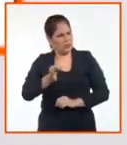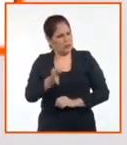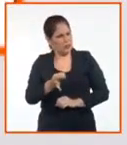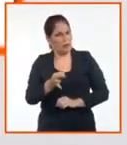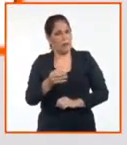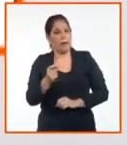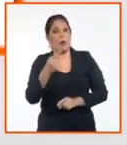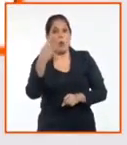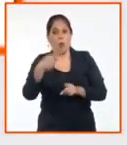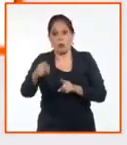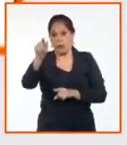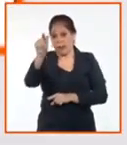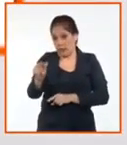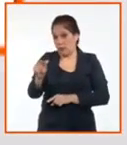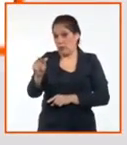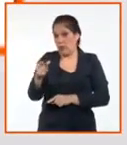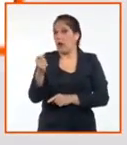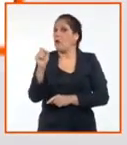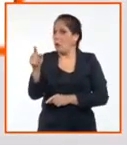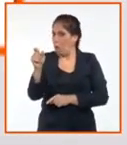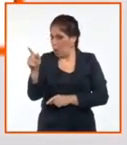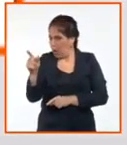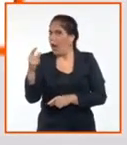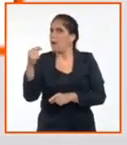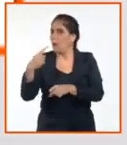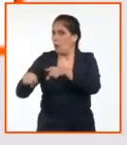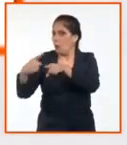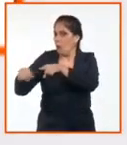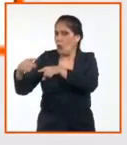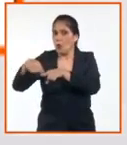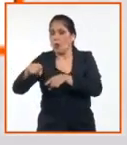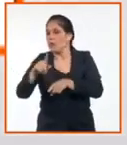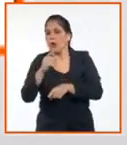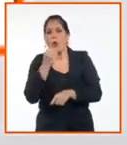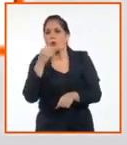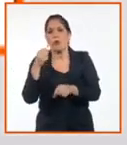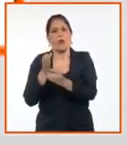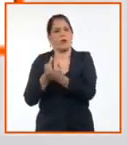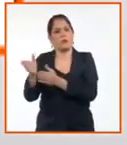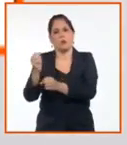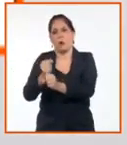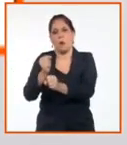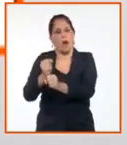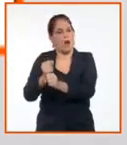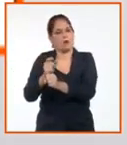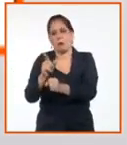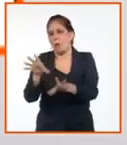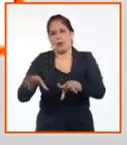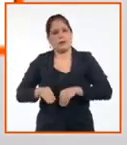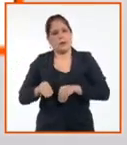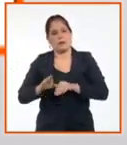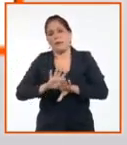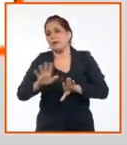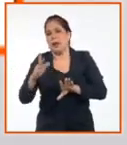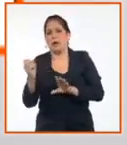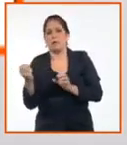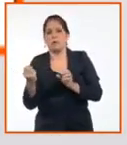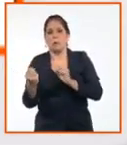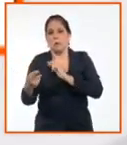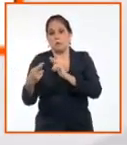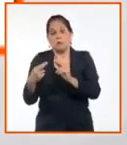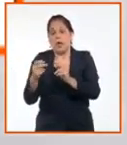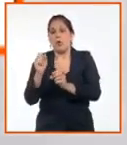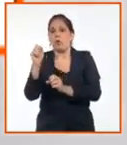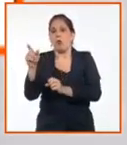que es un proveedor habitual nos dice bueno ya no podemos seguir trabajando con ustedes y no deja de suministrar nos tiene el